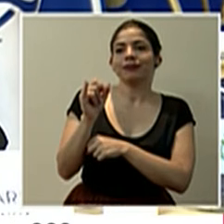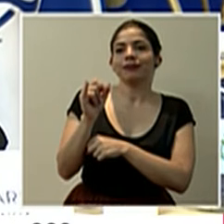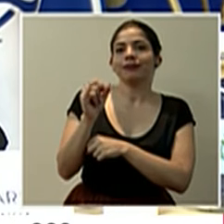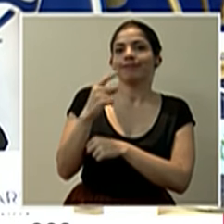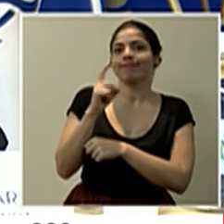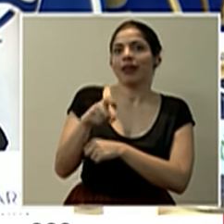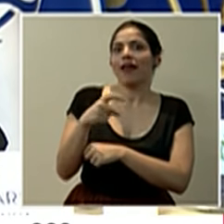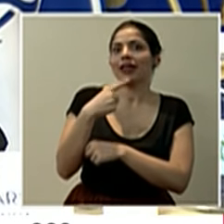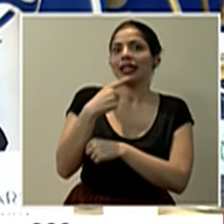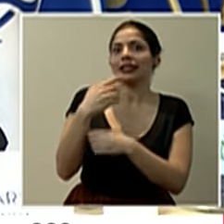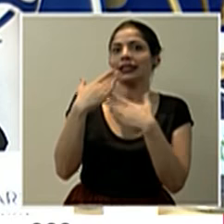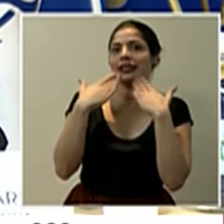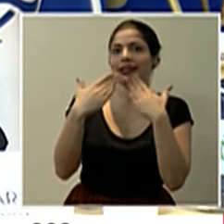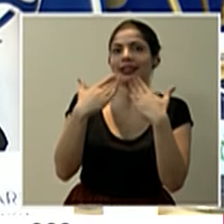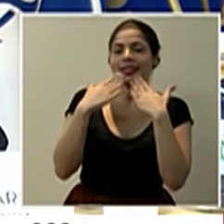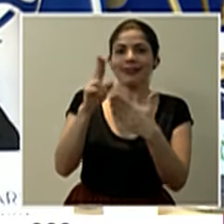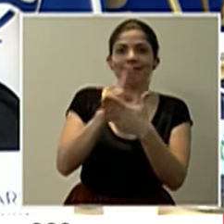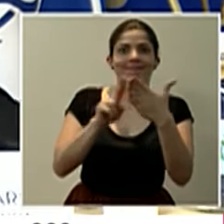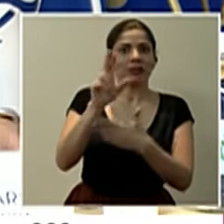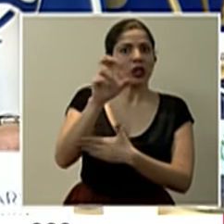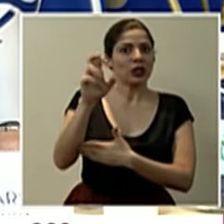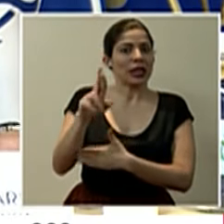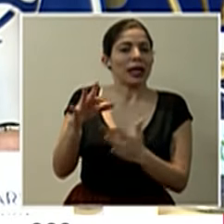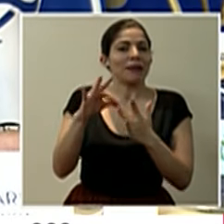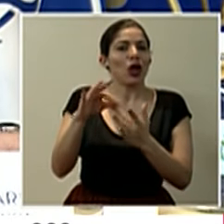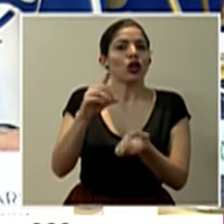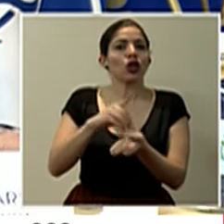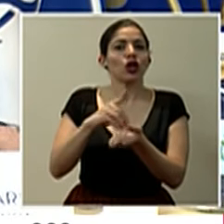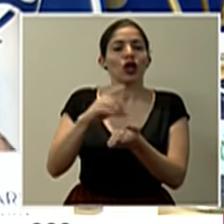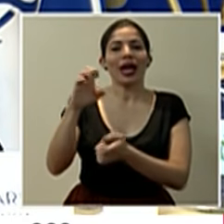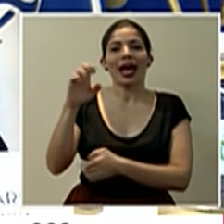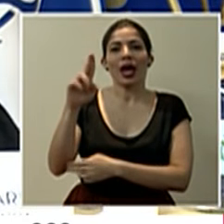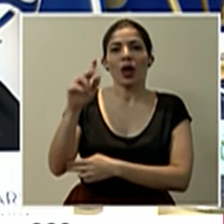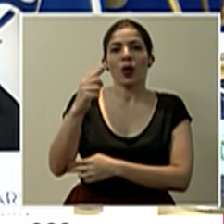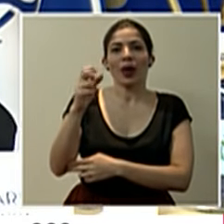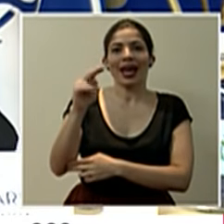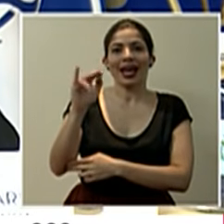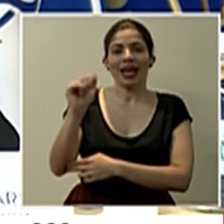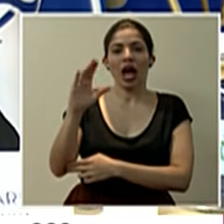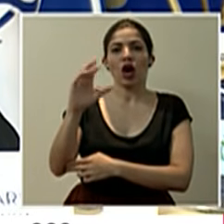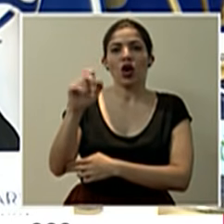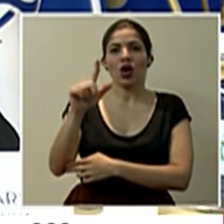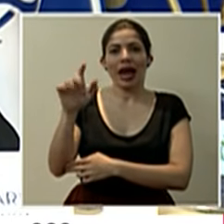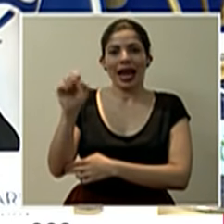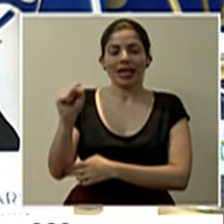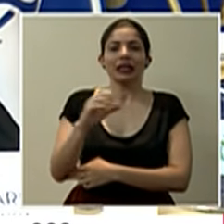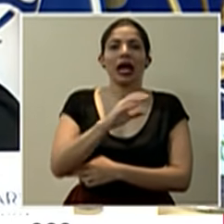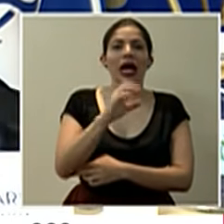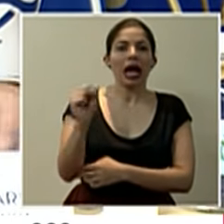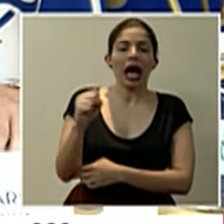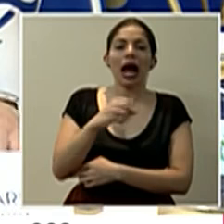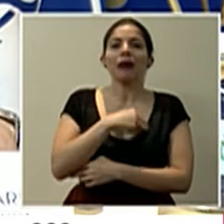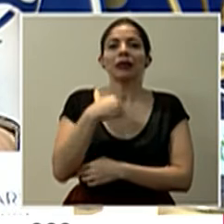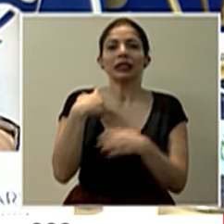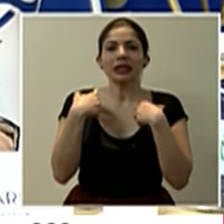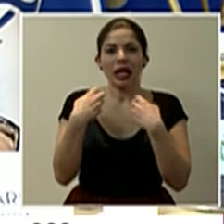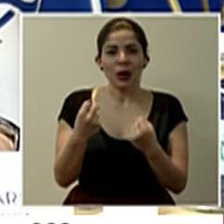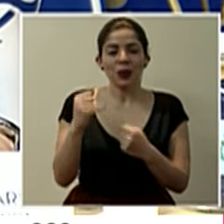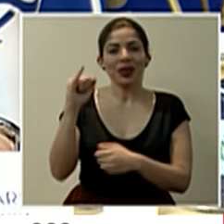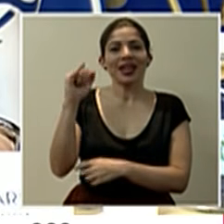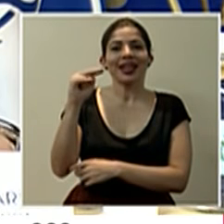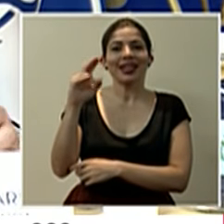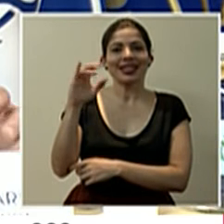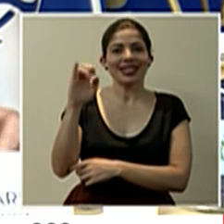el agradecimiento a la Universidad de Costa Rica, especialmente a la doctora Eugenia Corrales, a la Caja del Seguro Social, al Ministerio de Salud, a Inciensa.